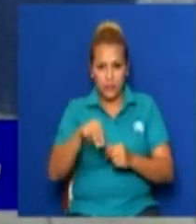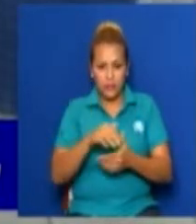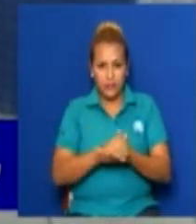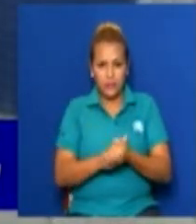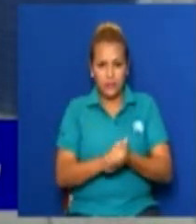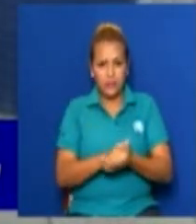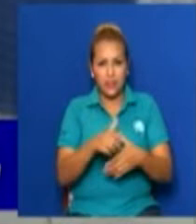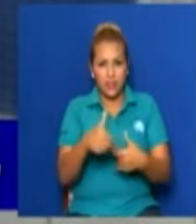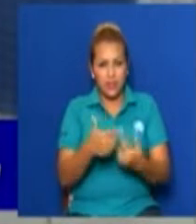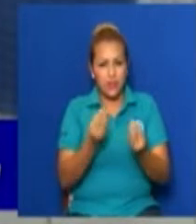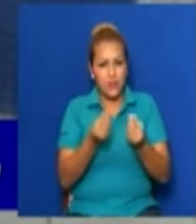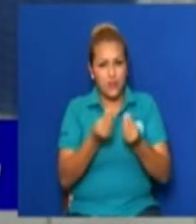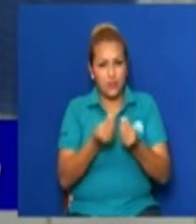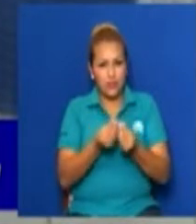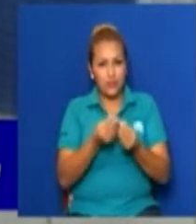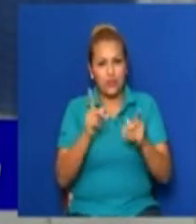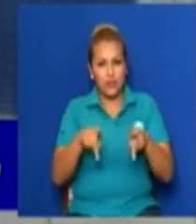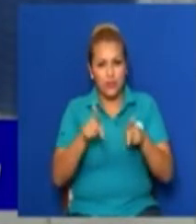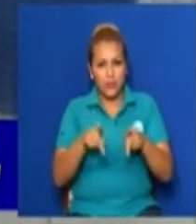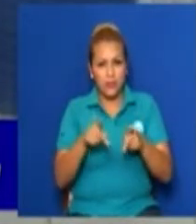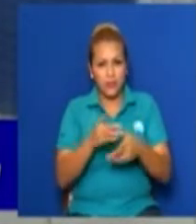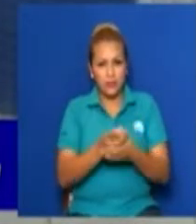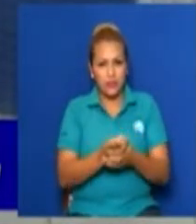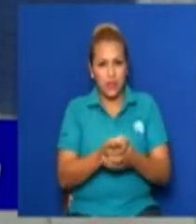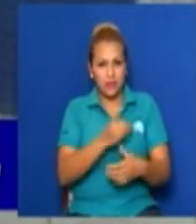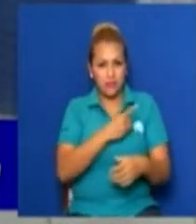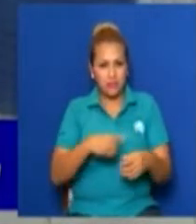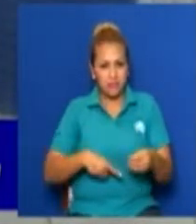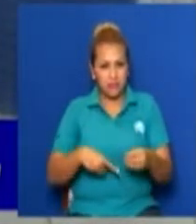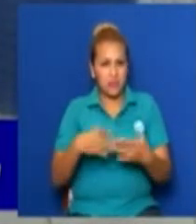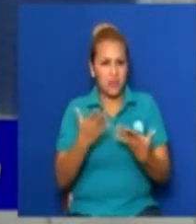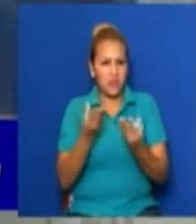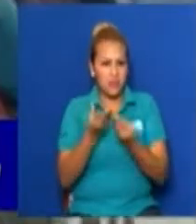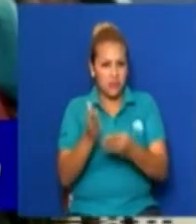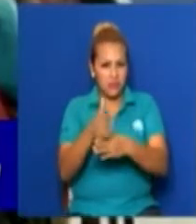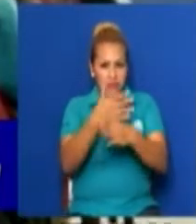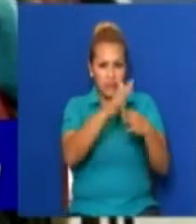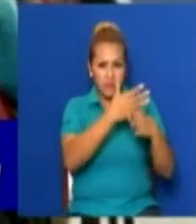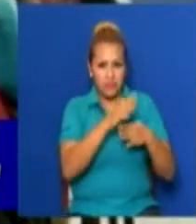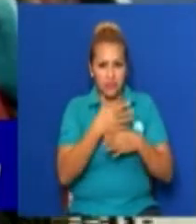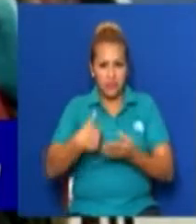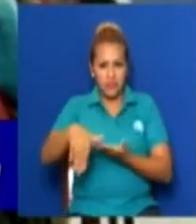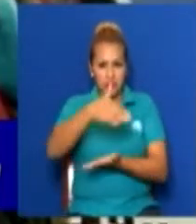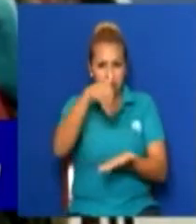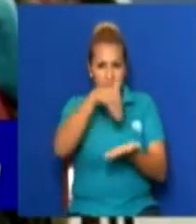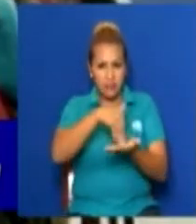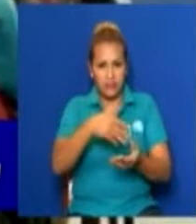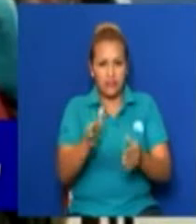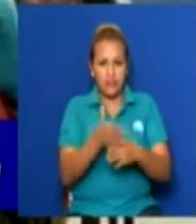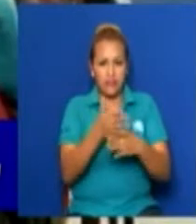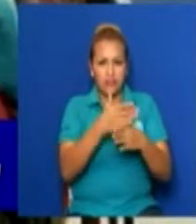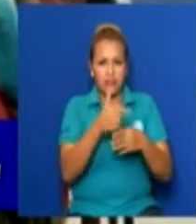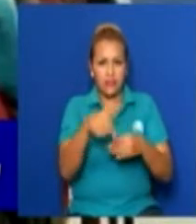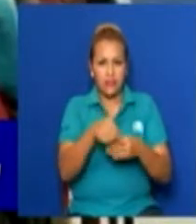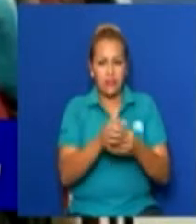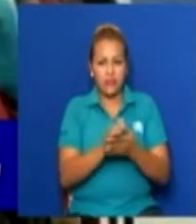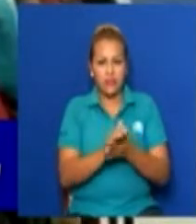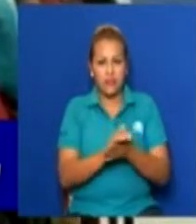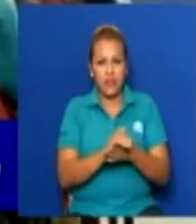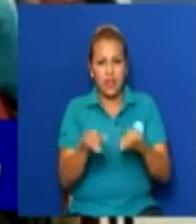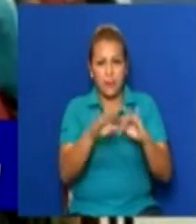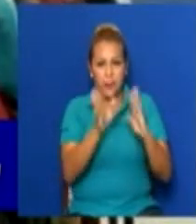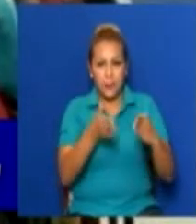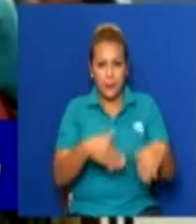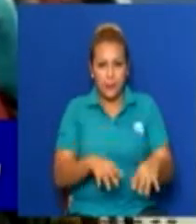líderes sindicales de las diferentes centrales del país, lideresas de los movimientos de